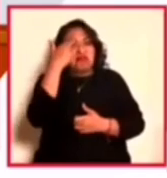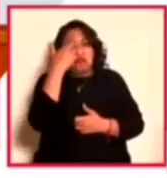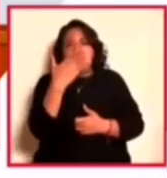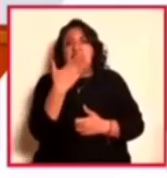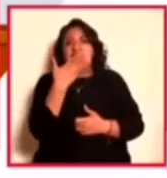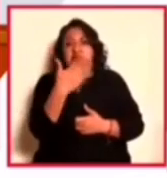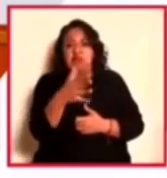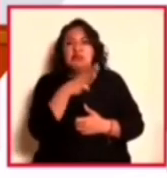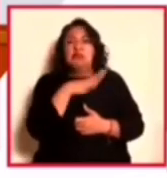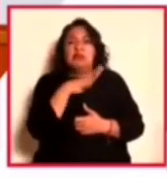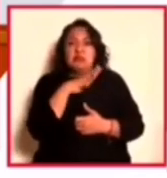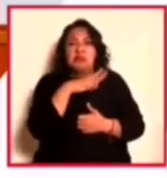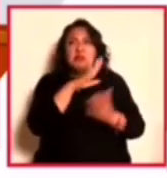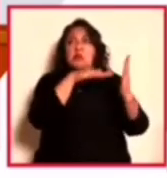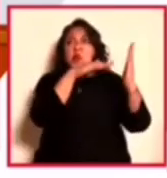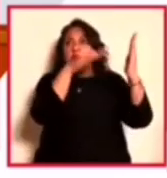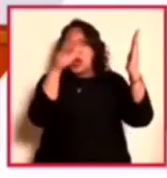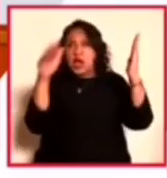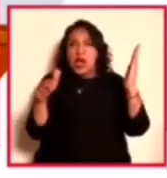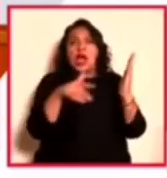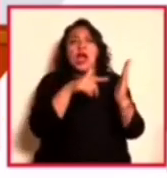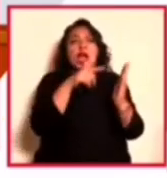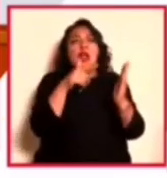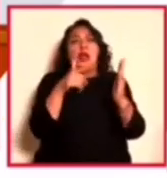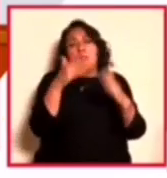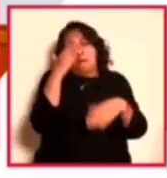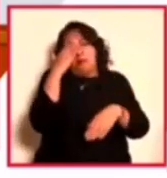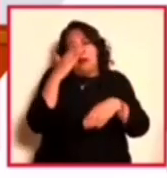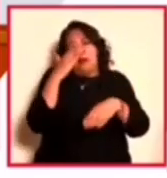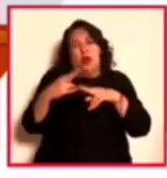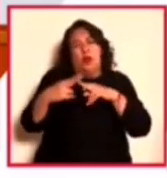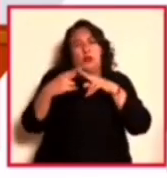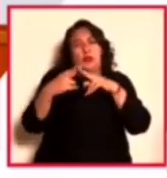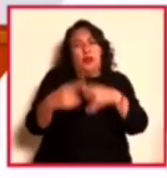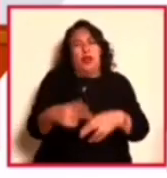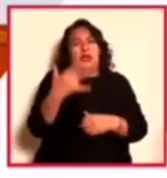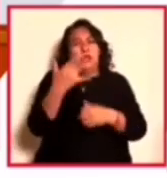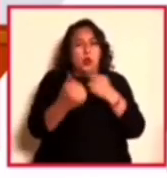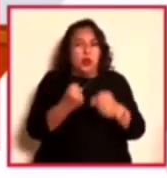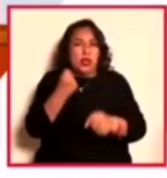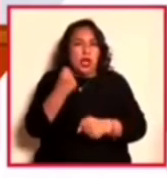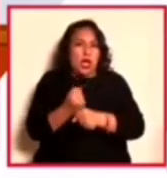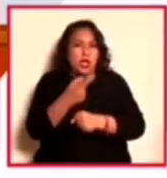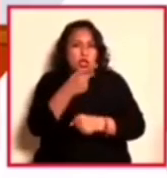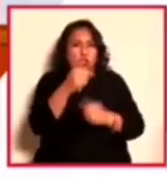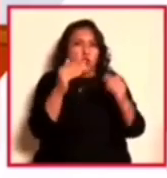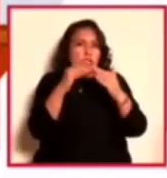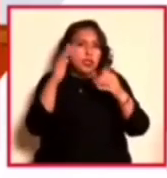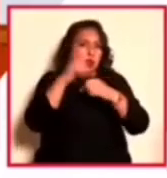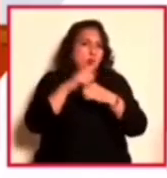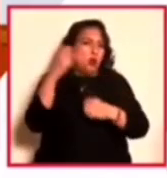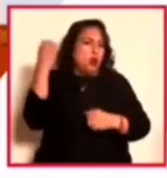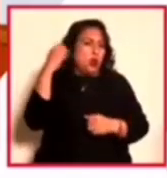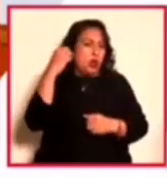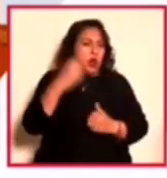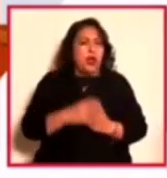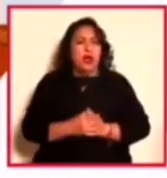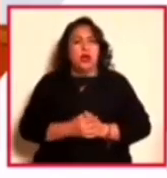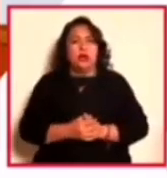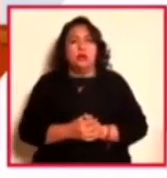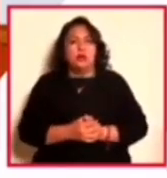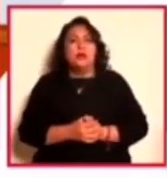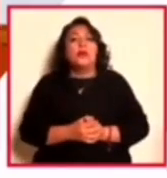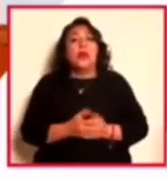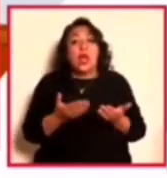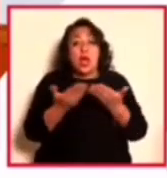genere el mural que se va a realizar, el mural conmemorativo por estos 50 años de la Casa de la Cultura Oaxaqueña. La